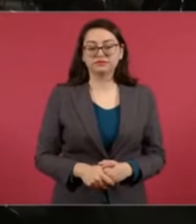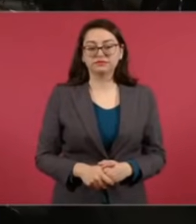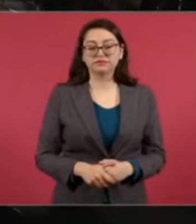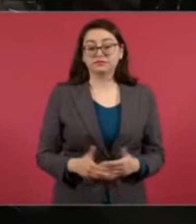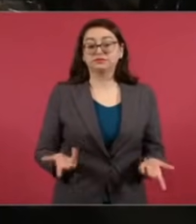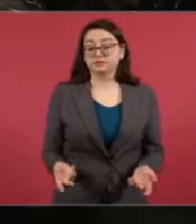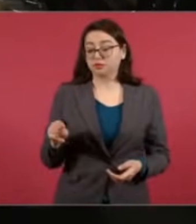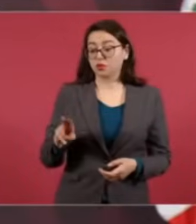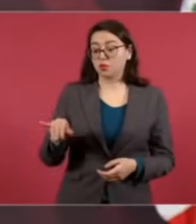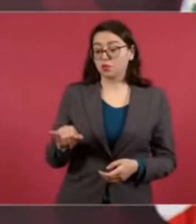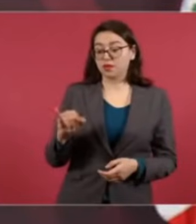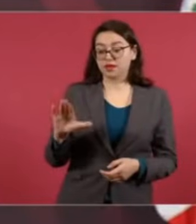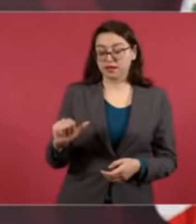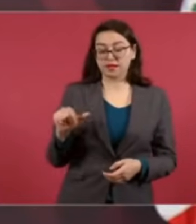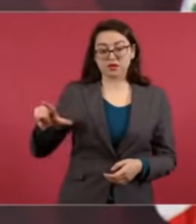Tabasco,